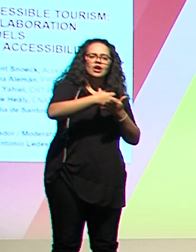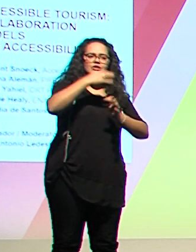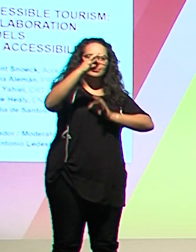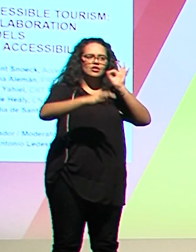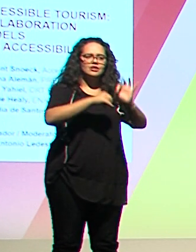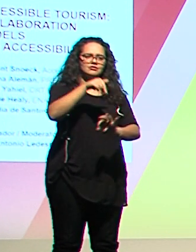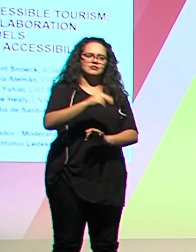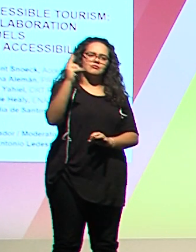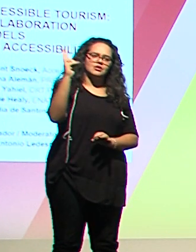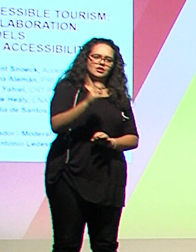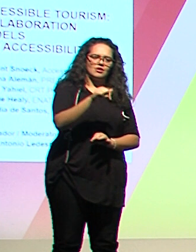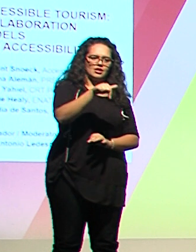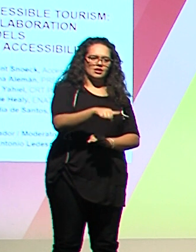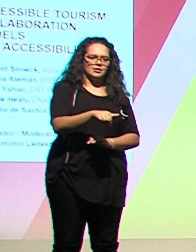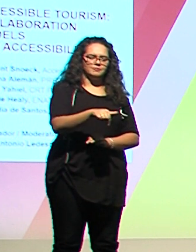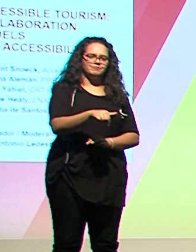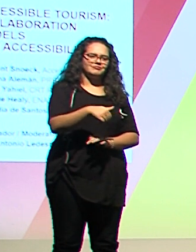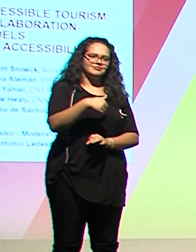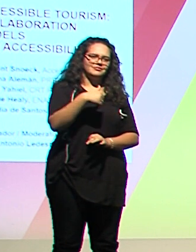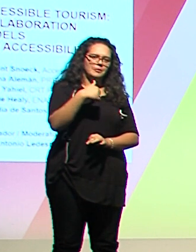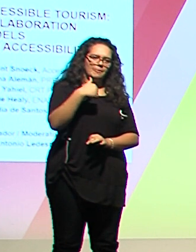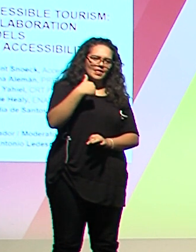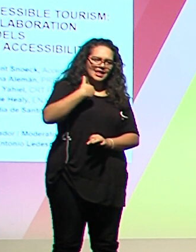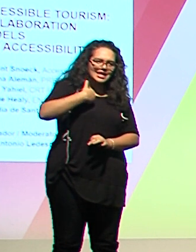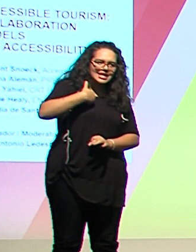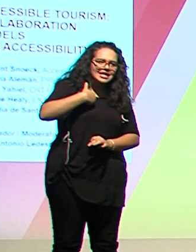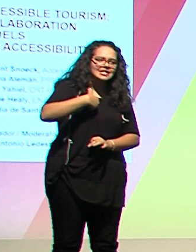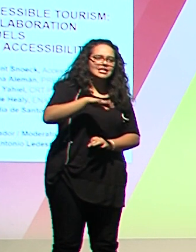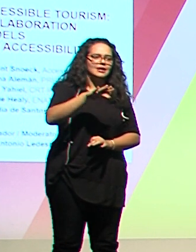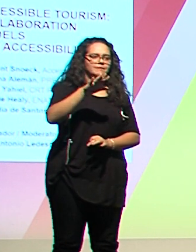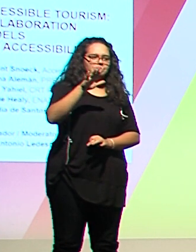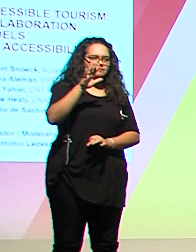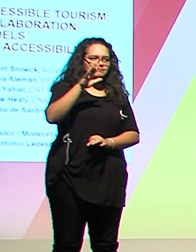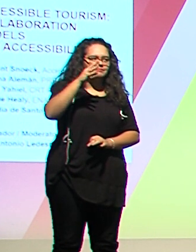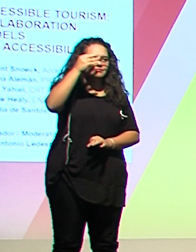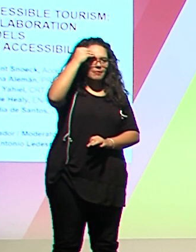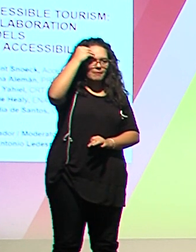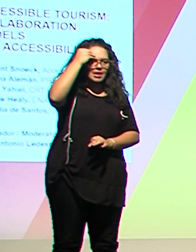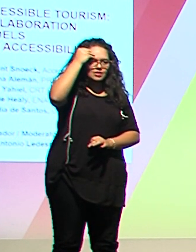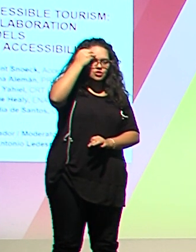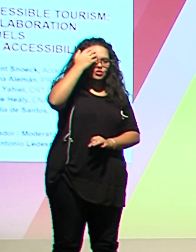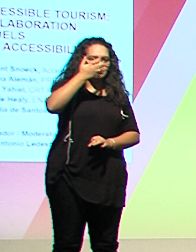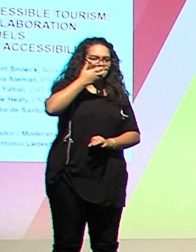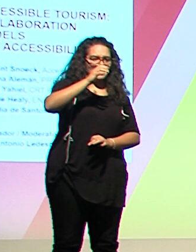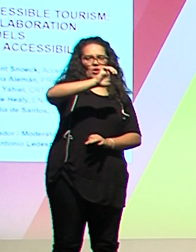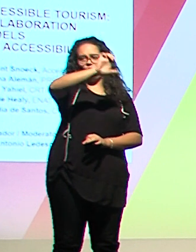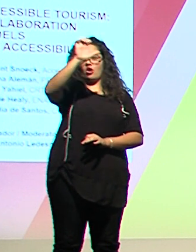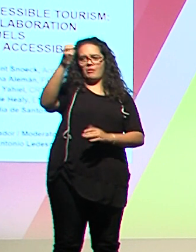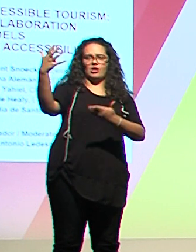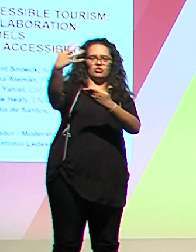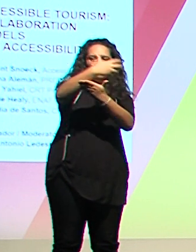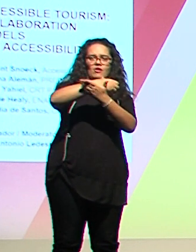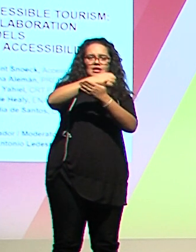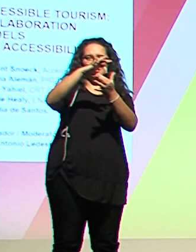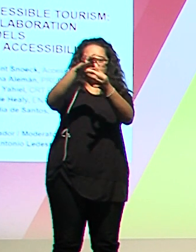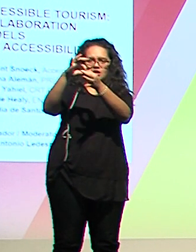aquí, que ya de entrada me parece que sois demasiados, si Europa, todos los países se han juntado y han